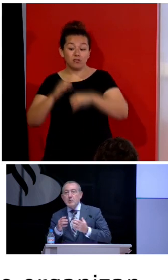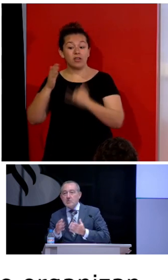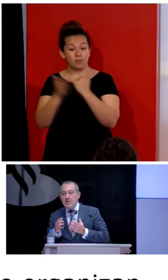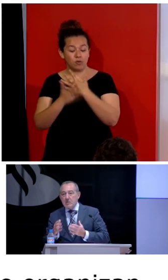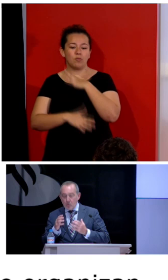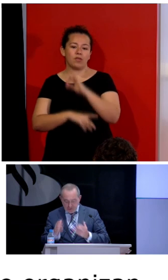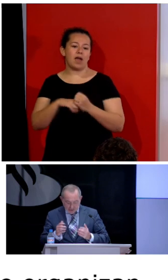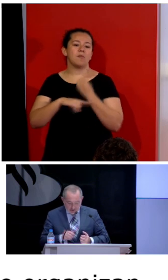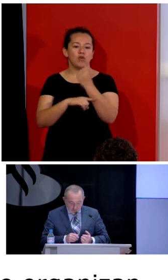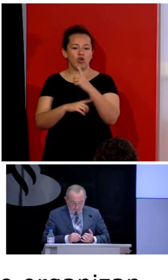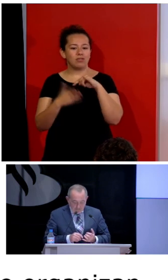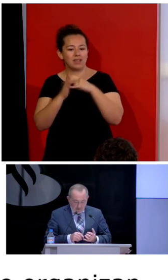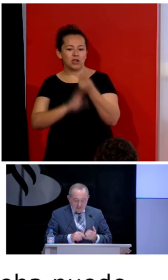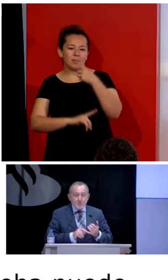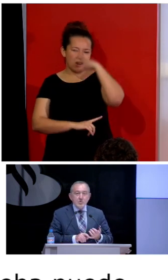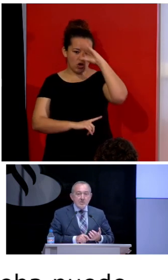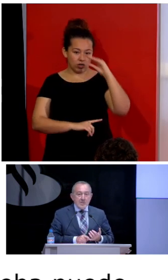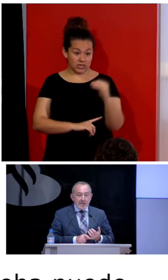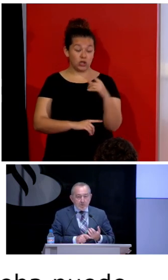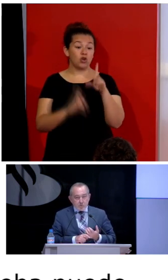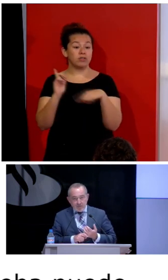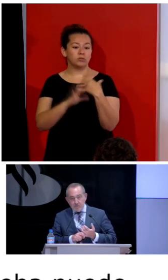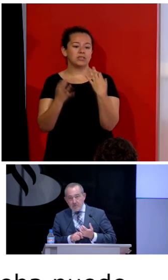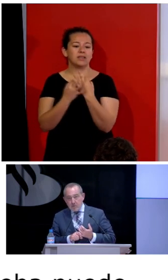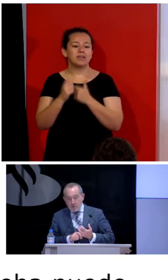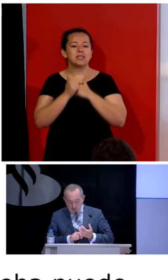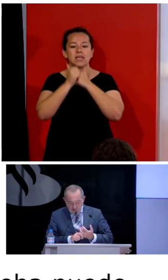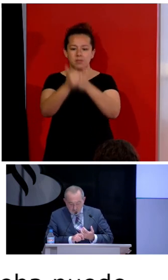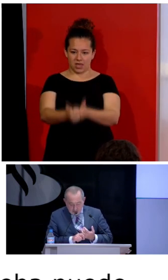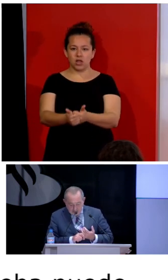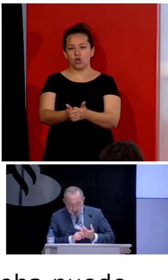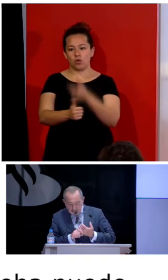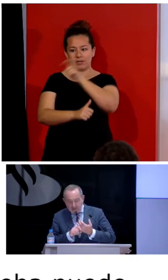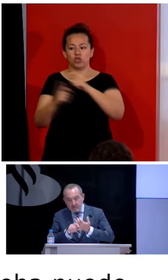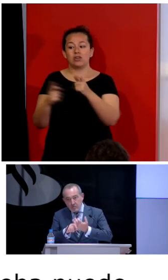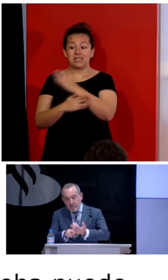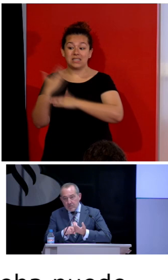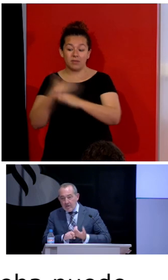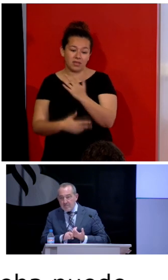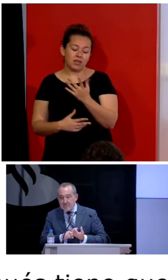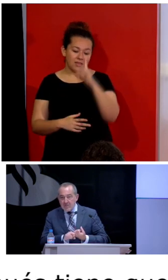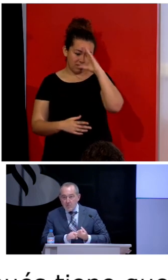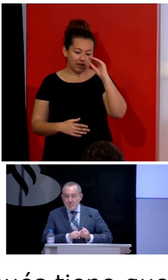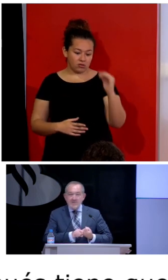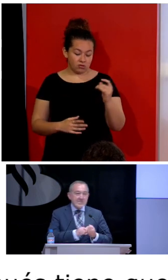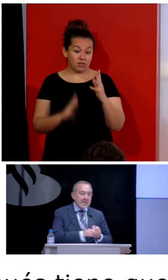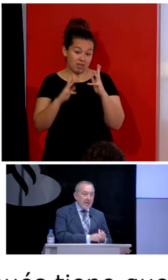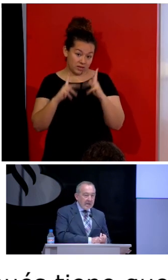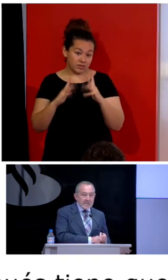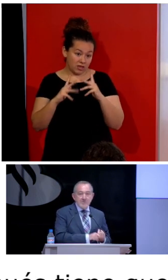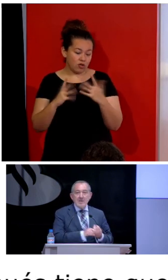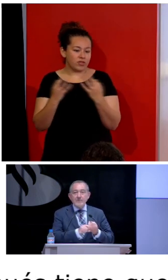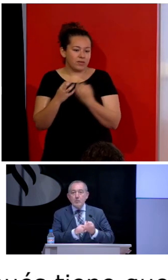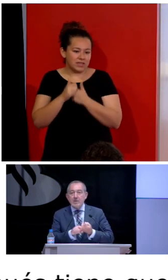haber apoyo técnico y logístico. Después tiene que haber un seguimiento del personal discapacitado intelectual de la Administración, bien sea